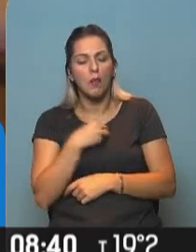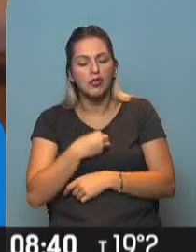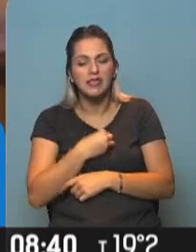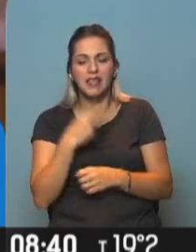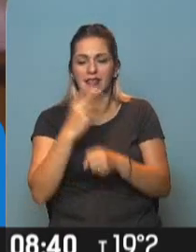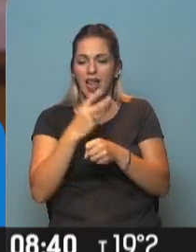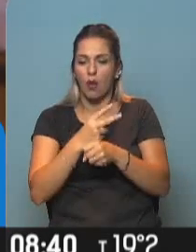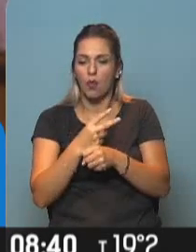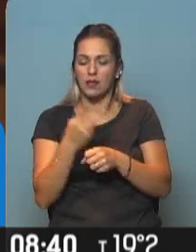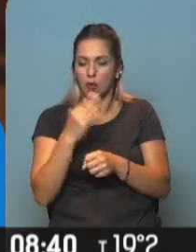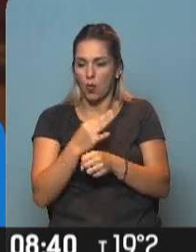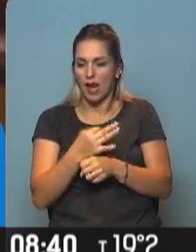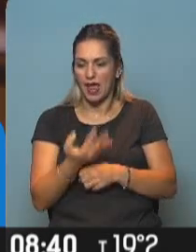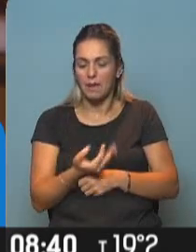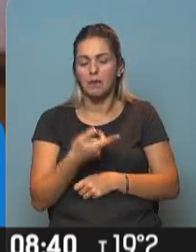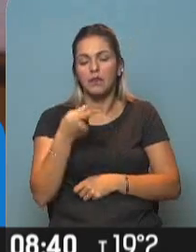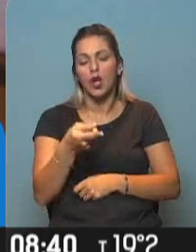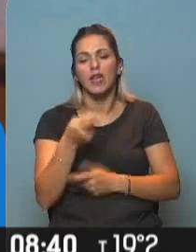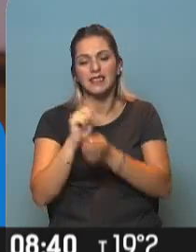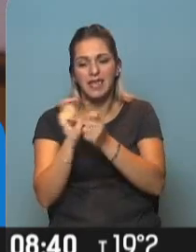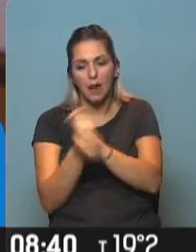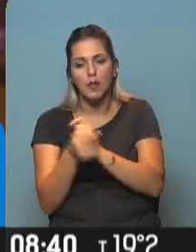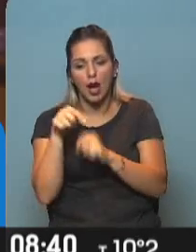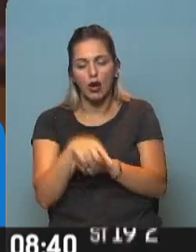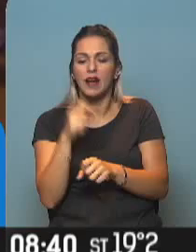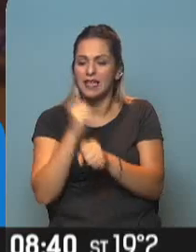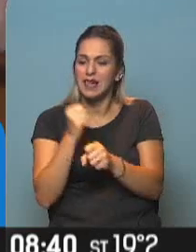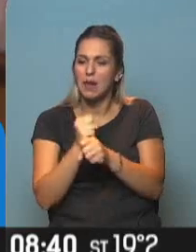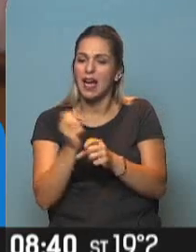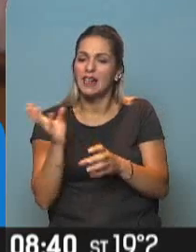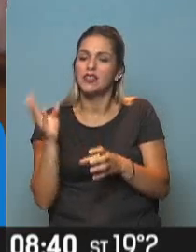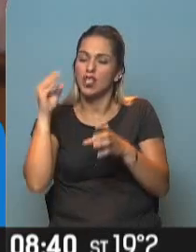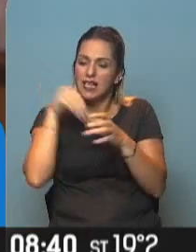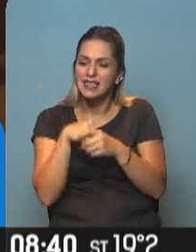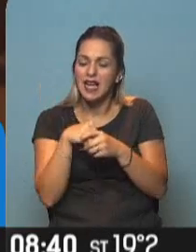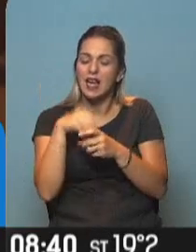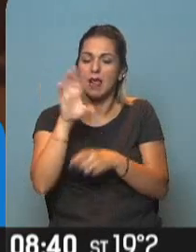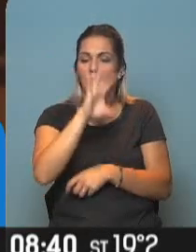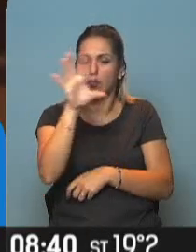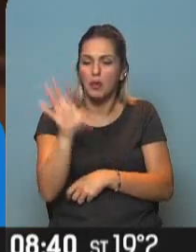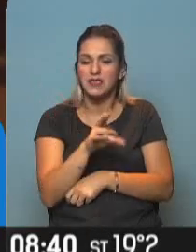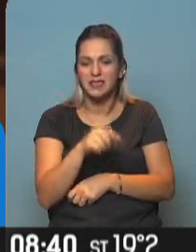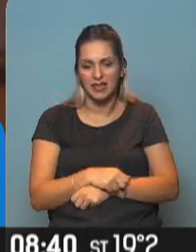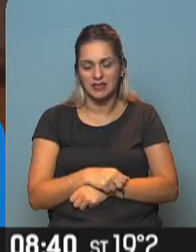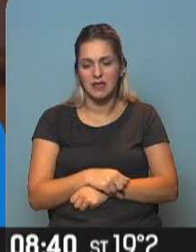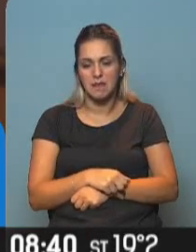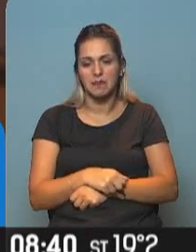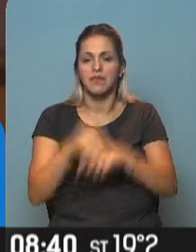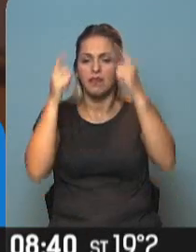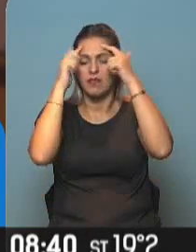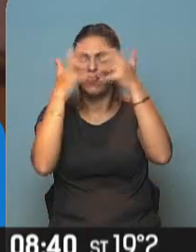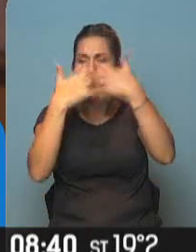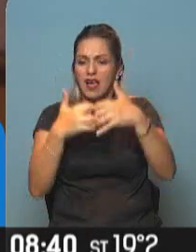se debe trato de cambiar y se modificó ahora estamos trabajando al interior de cada una de las provincias de salir de la lógica de aprendizaje